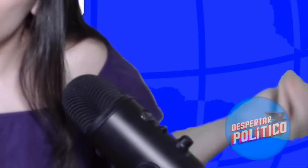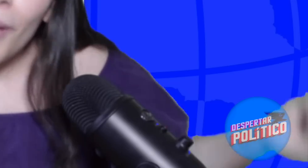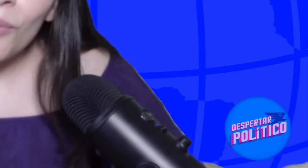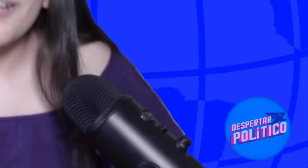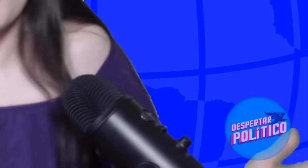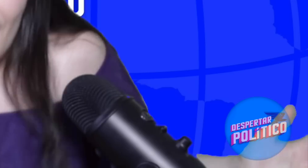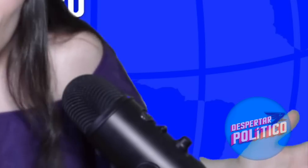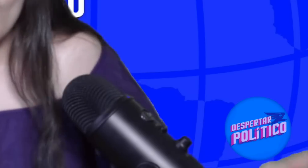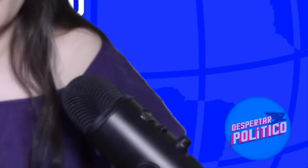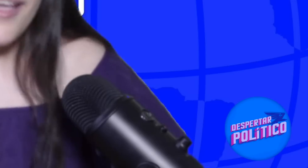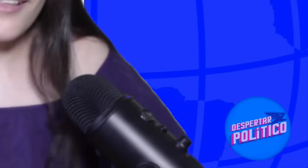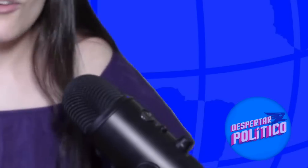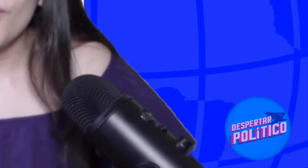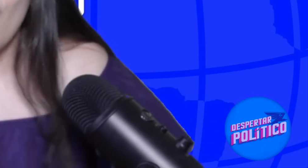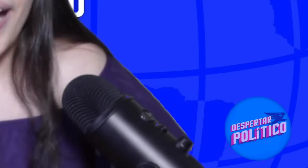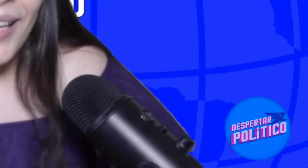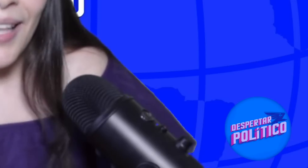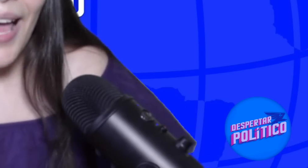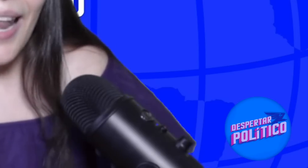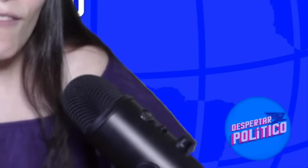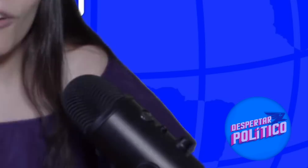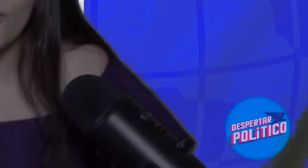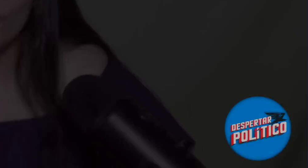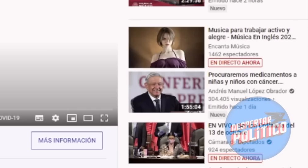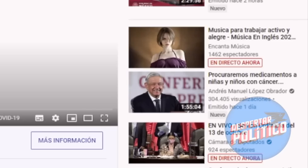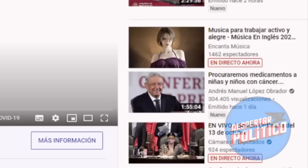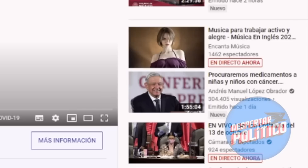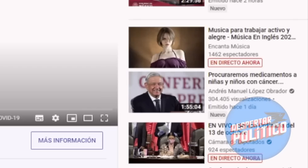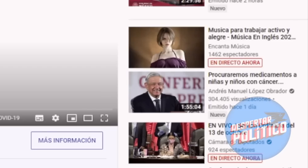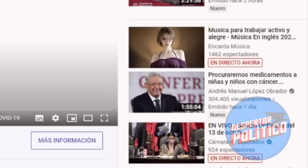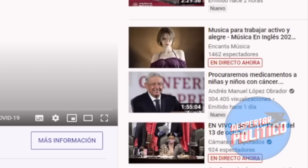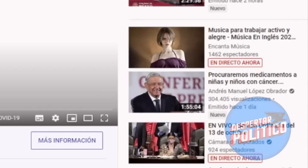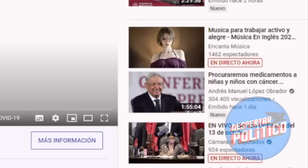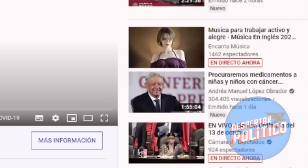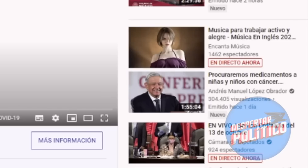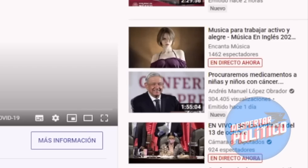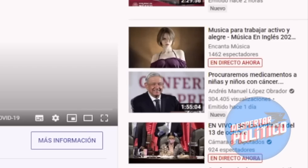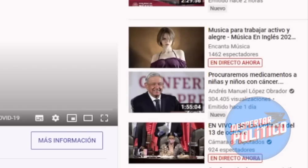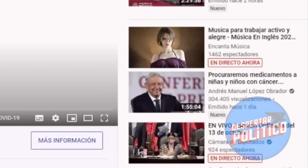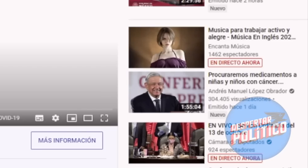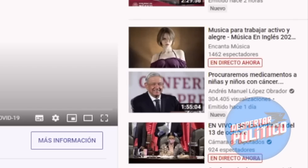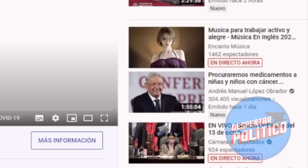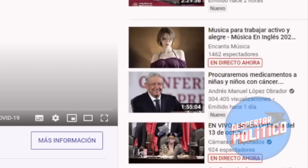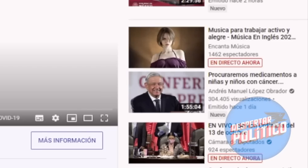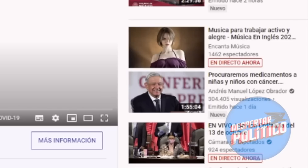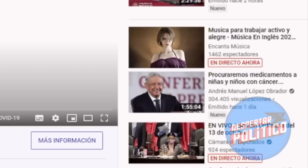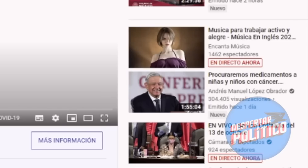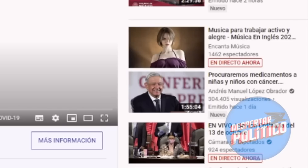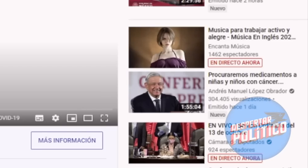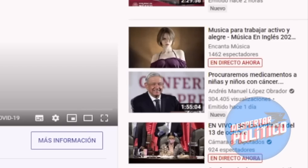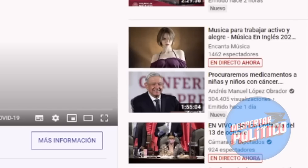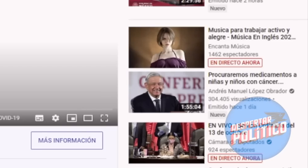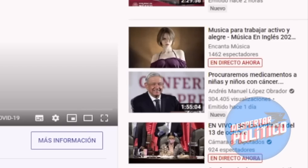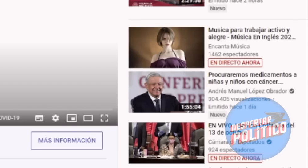ser los primeros beneficiarios? Quédate conmigo, acá está la información. ¿Cómo vamos a adquirir tantas vacunas? De dos maneras: a través de